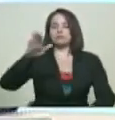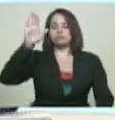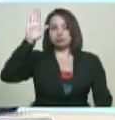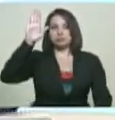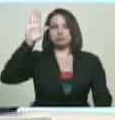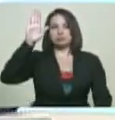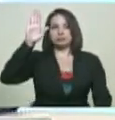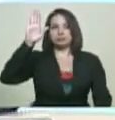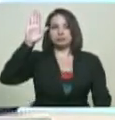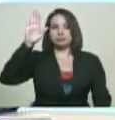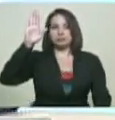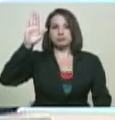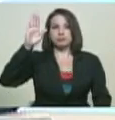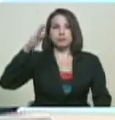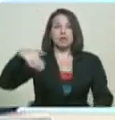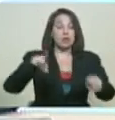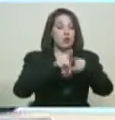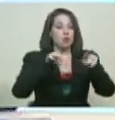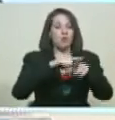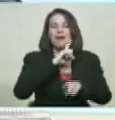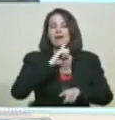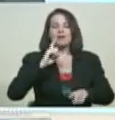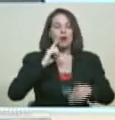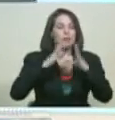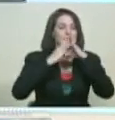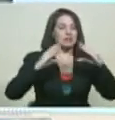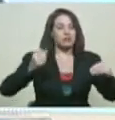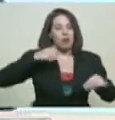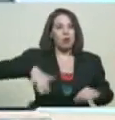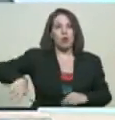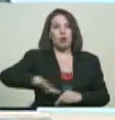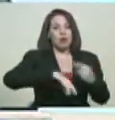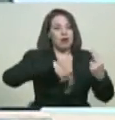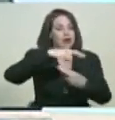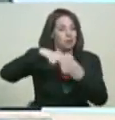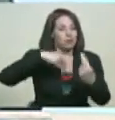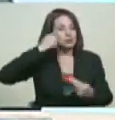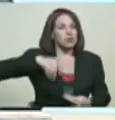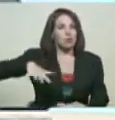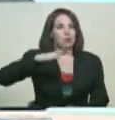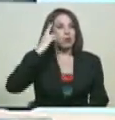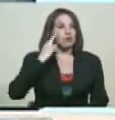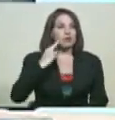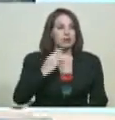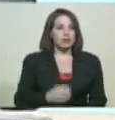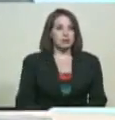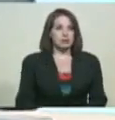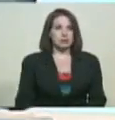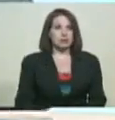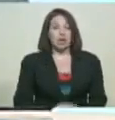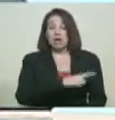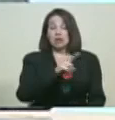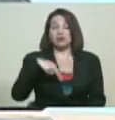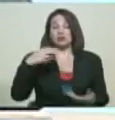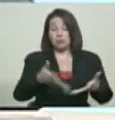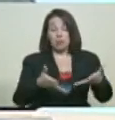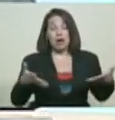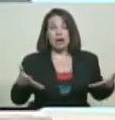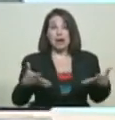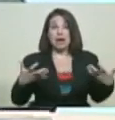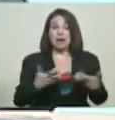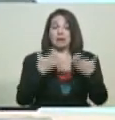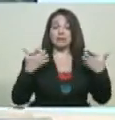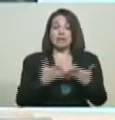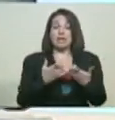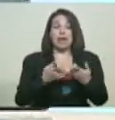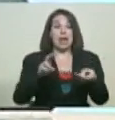cuando pongo mis palabras la pongo a nombre de millones puse la palabra de la revolución bolivariana de que nosotros vamos a ganar esta batalla por la paz